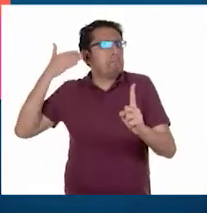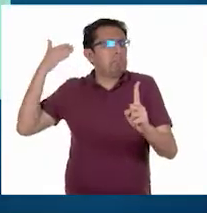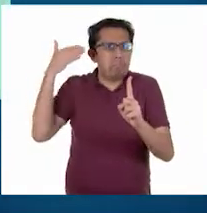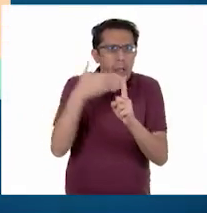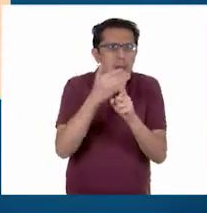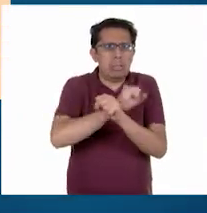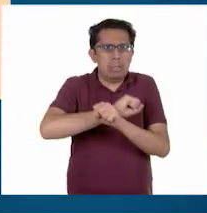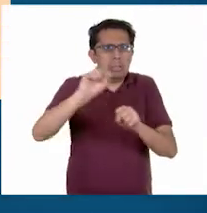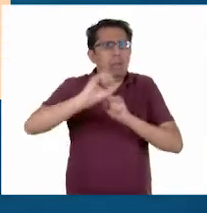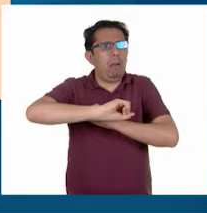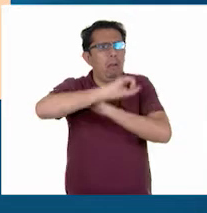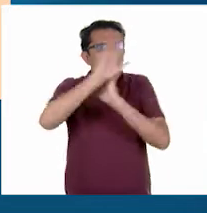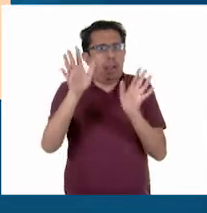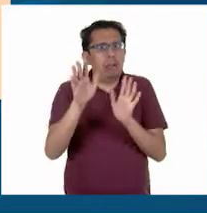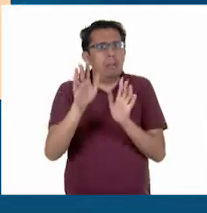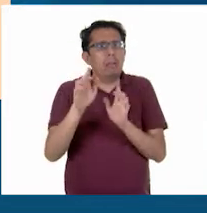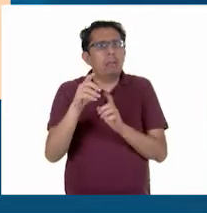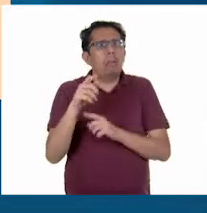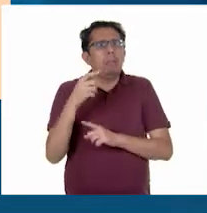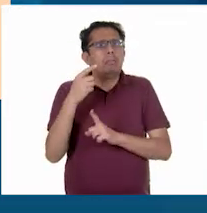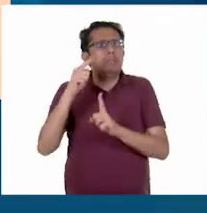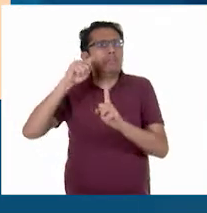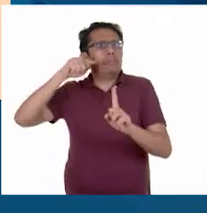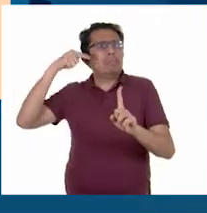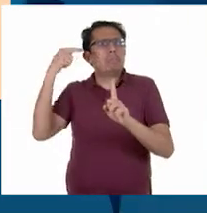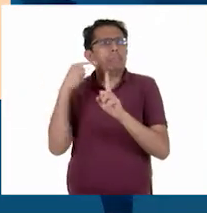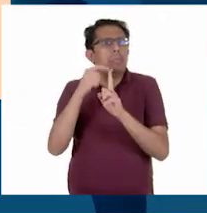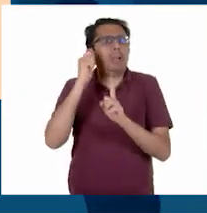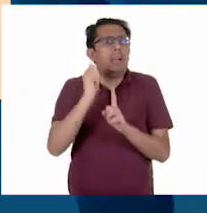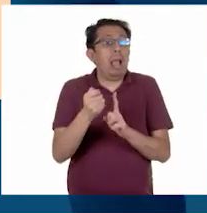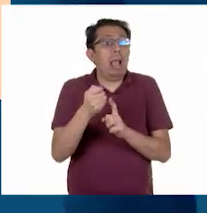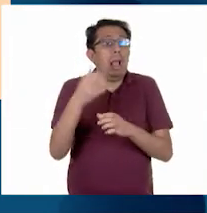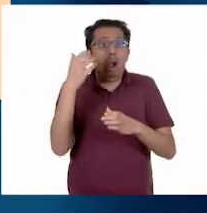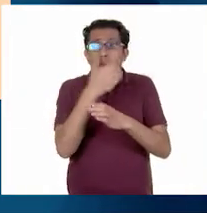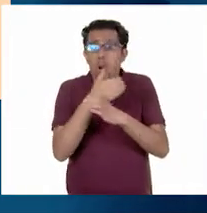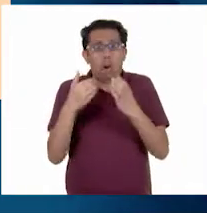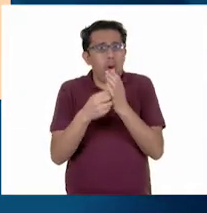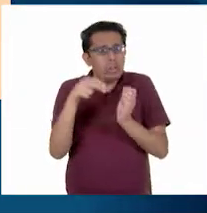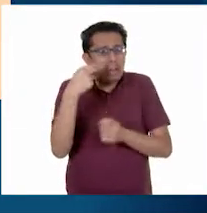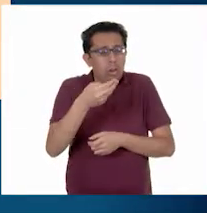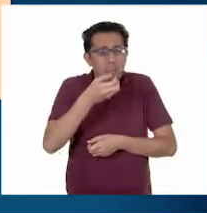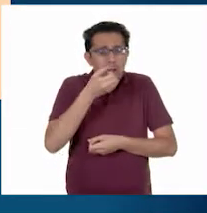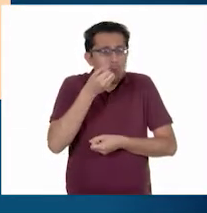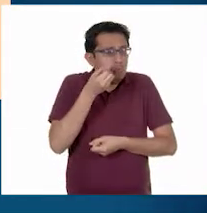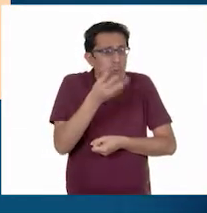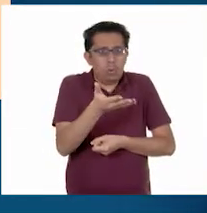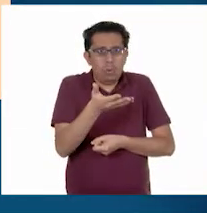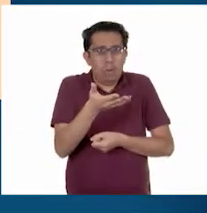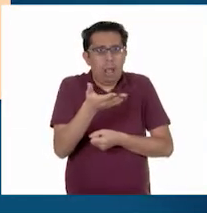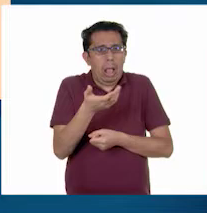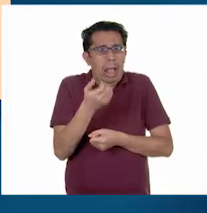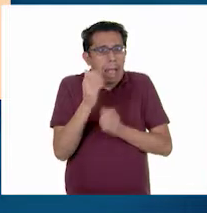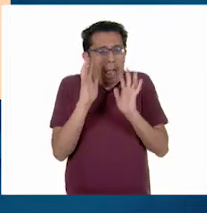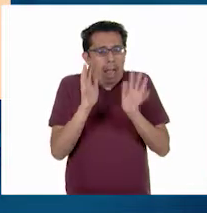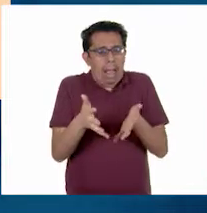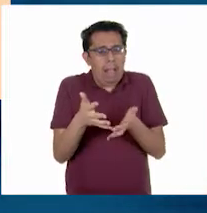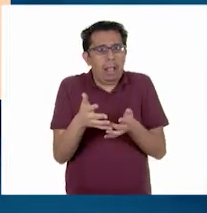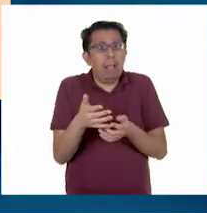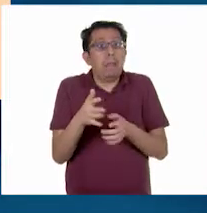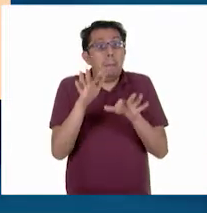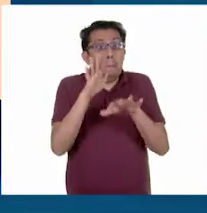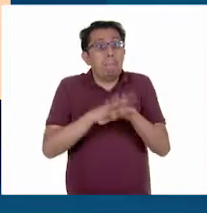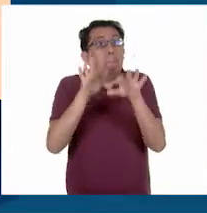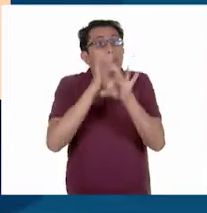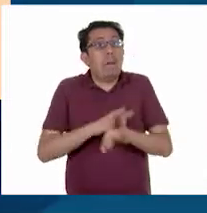y clara. Su intención comunicativa es nombrar las cosas como son, donde es más importante qué se dice